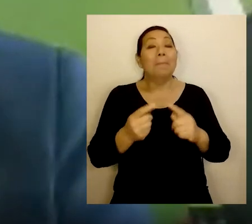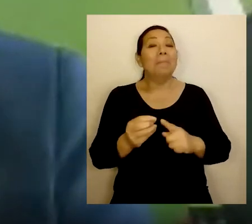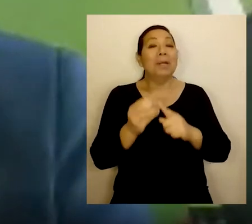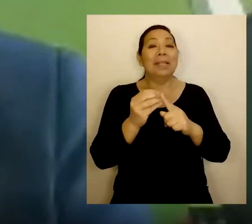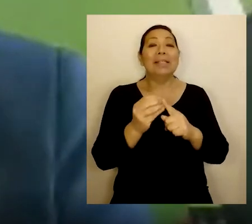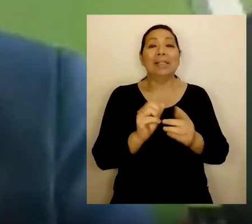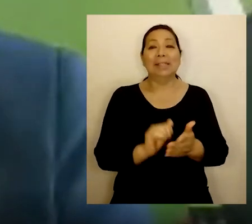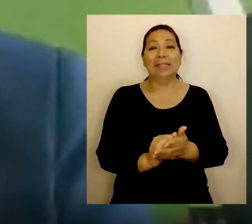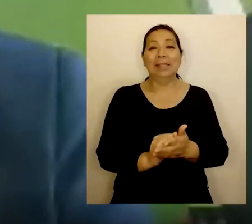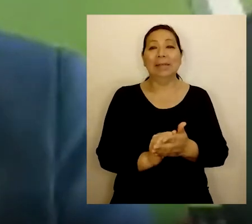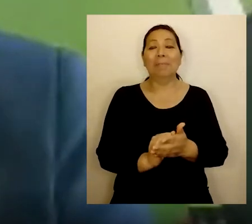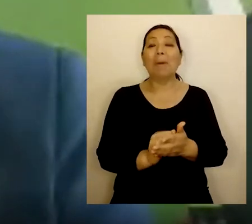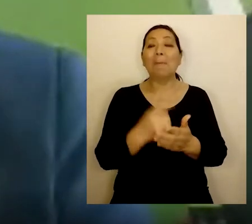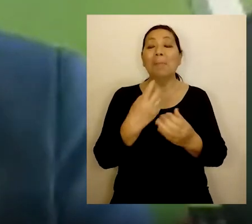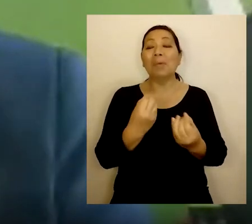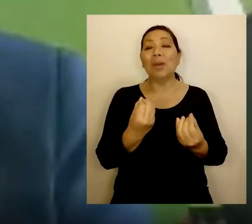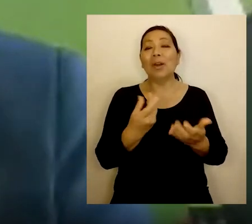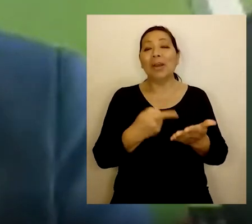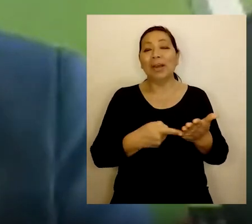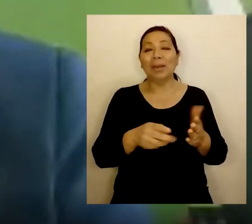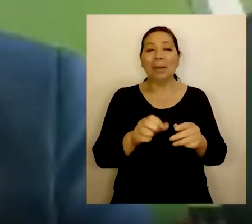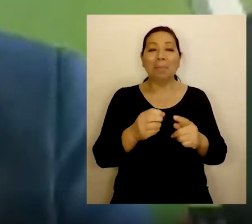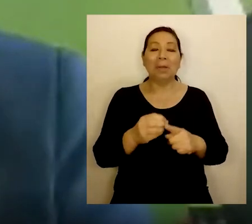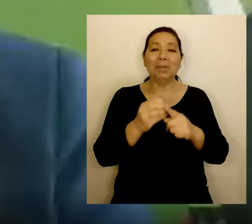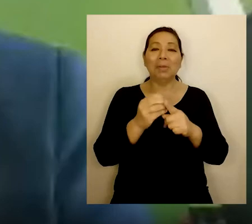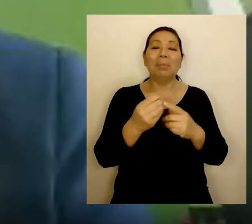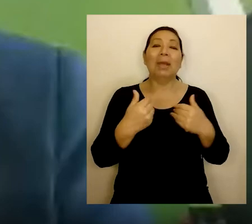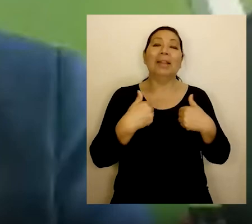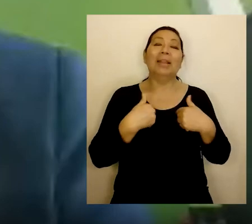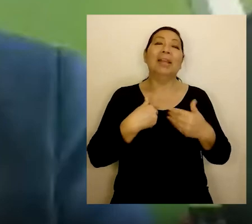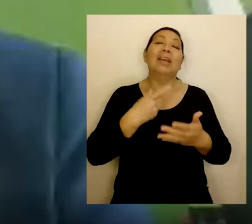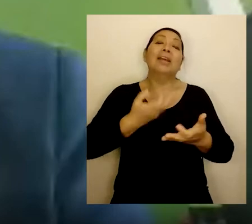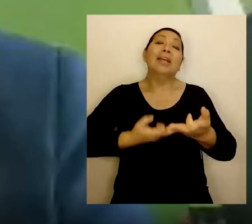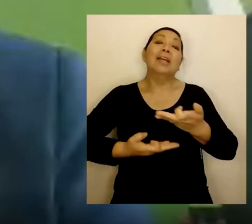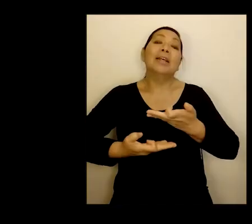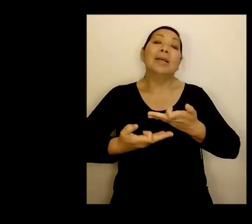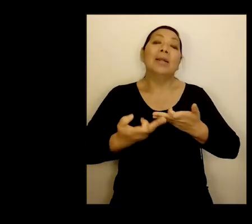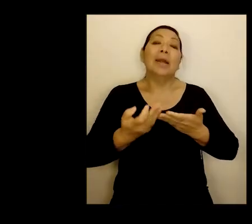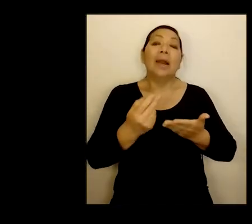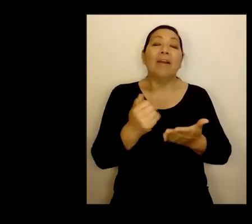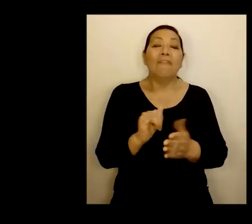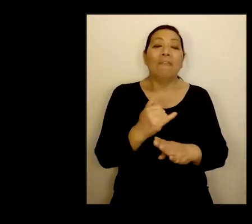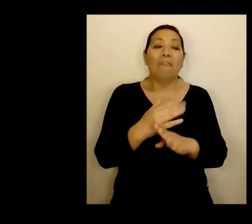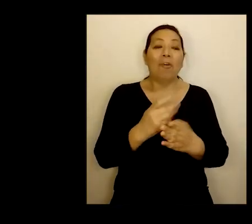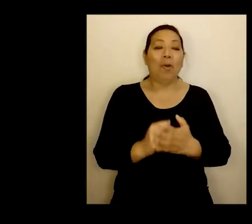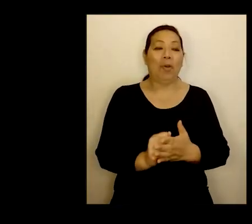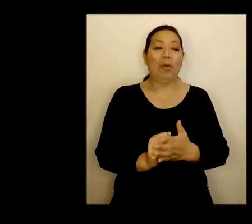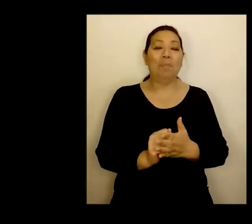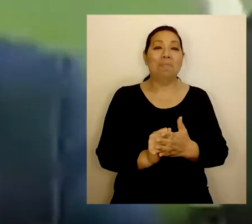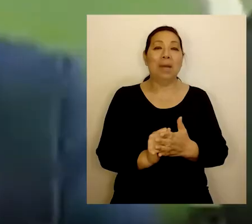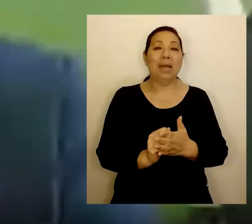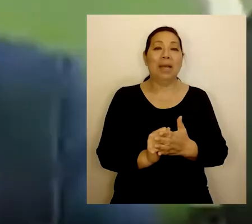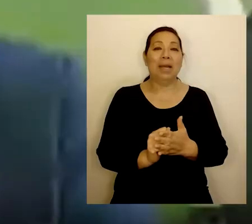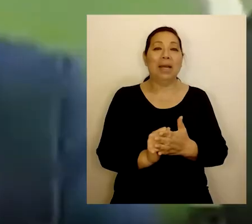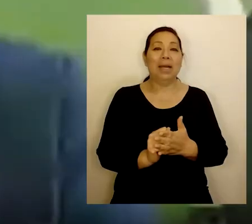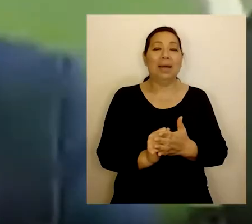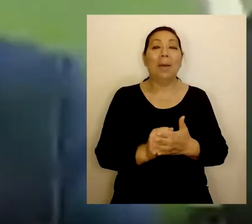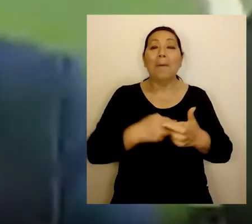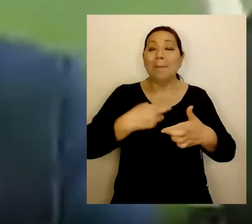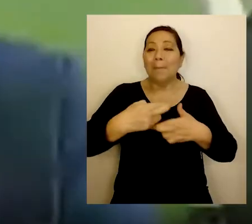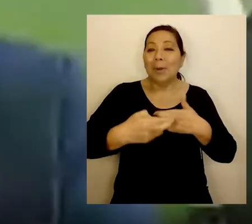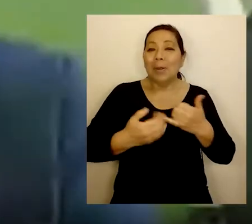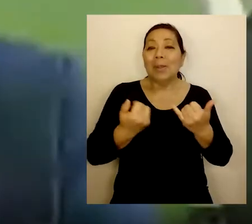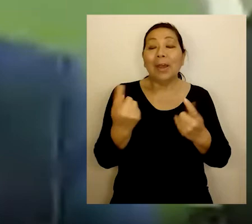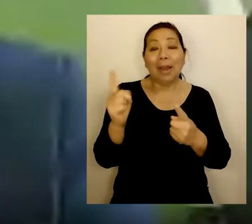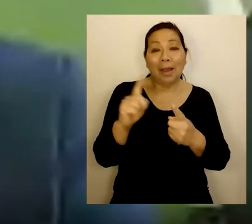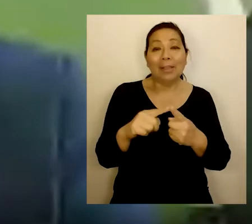de legalidad y al principio acusatorio. Es en atención a esa figura y al procedimiento